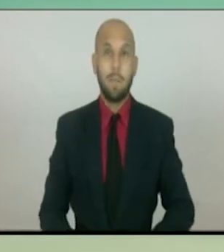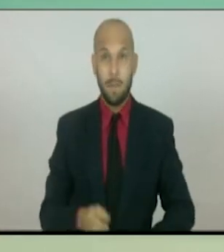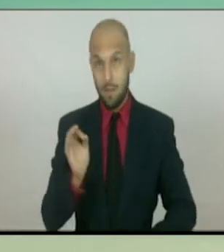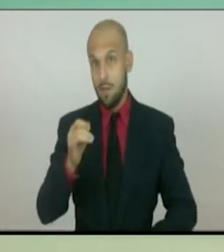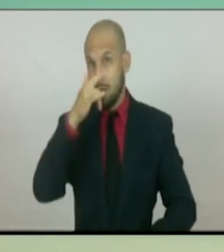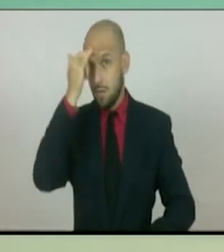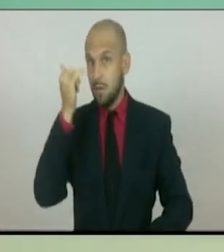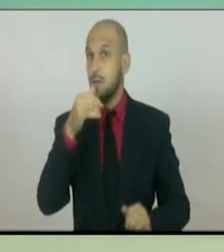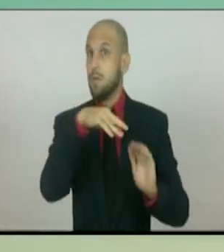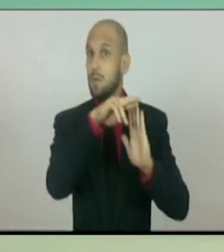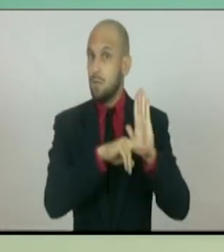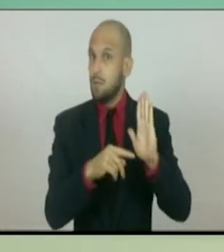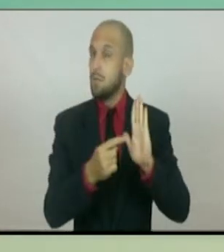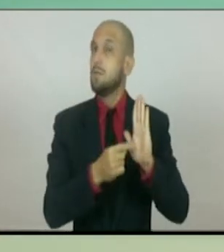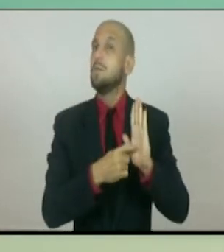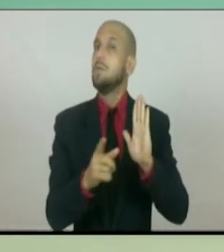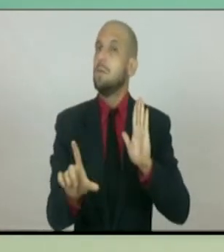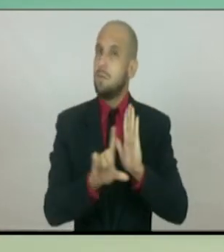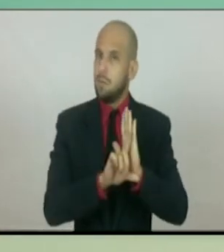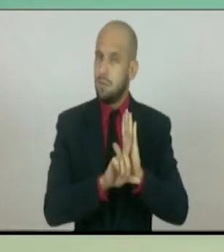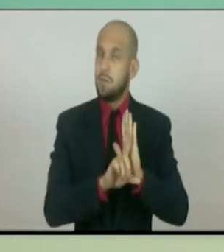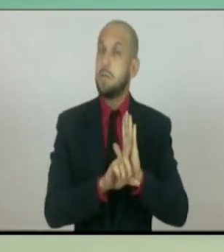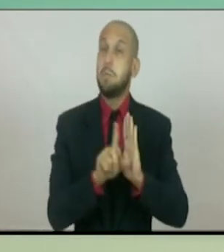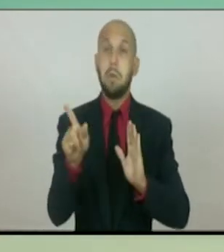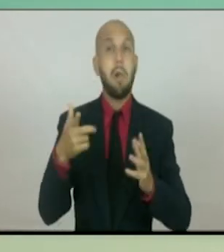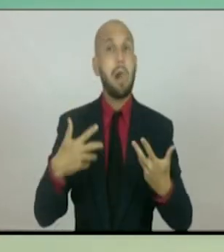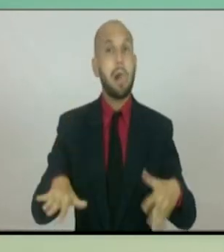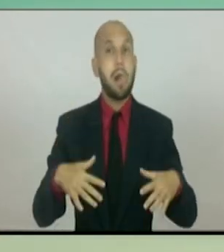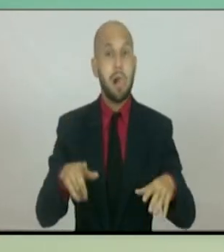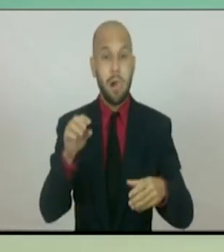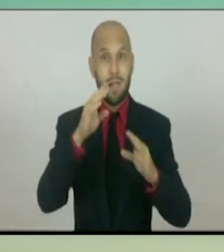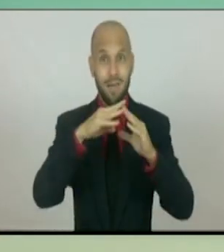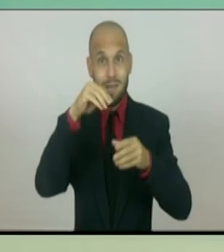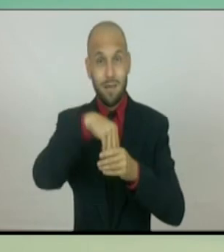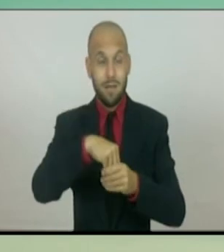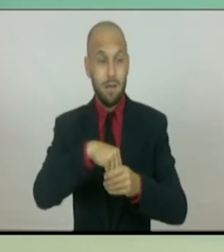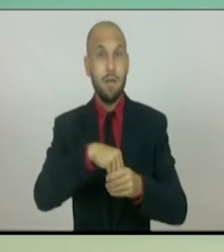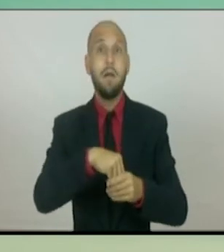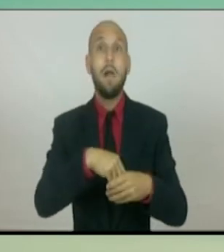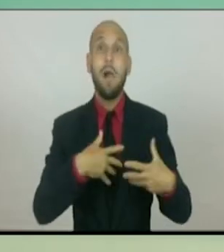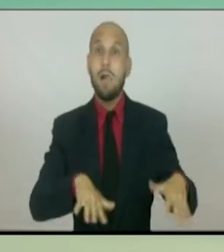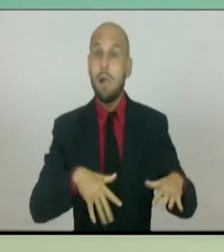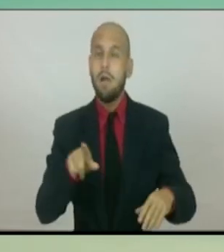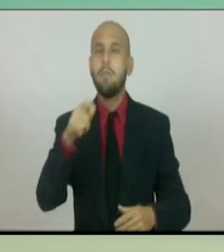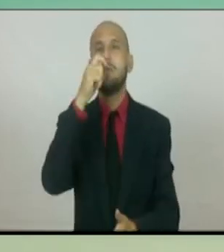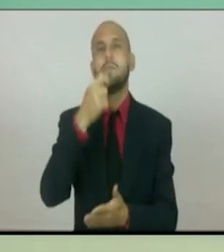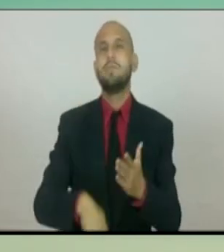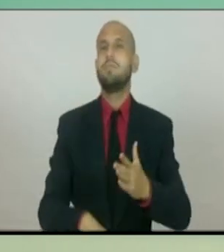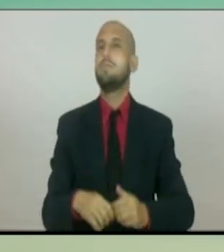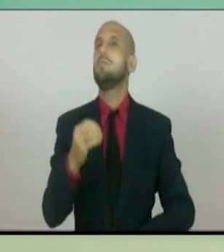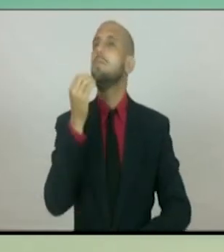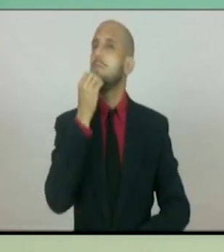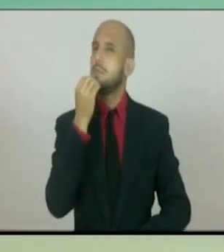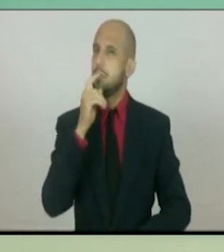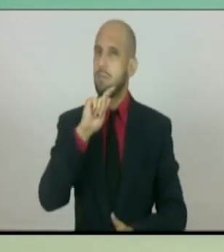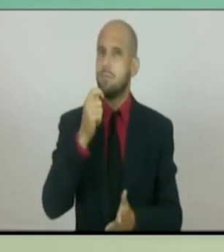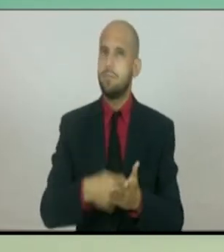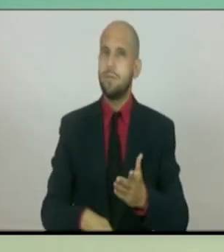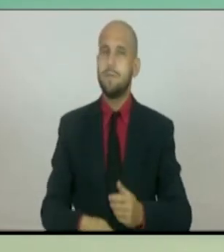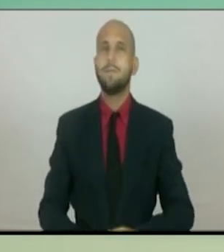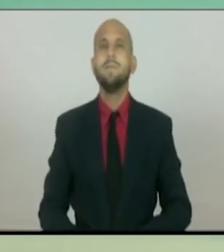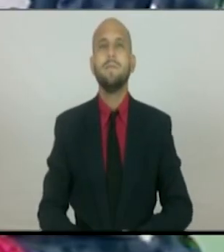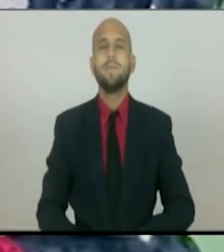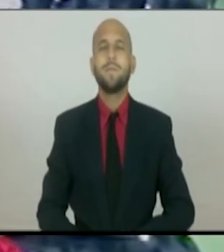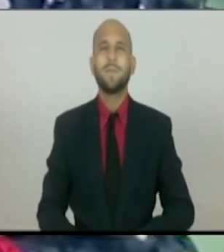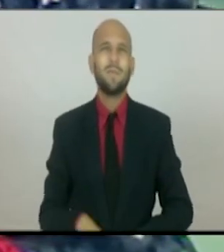ley, que es un momento muy desagradable entonces para la persona tener que asumir una multa. Y que resulta muy